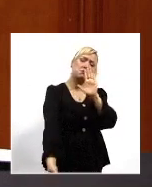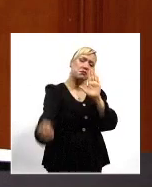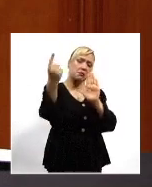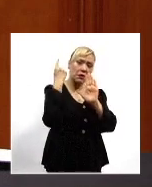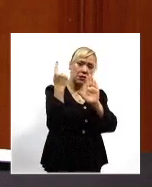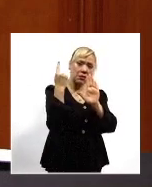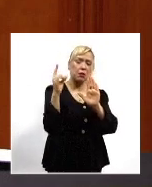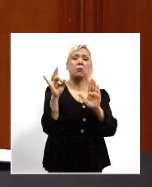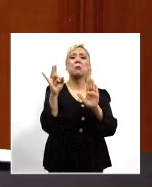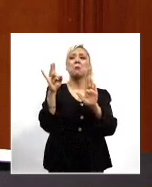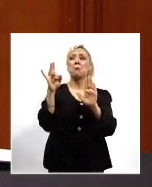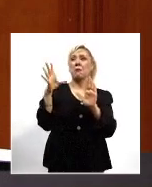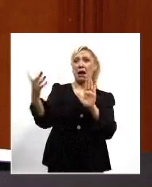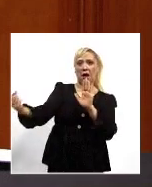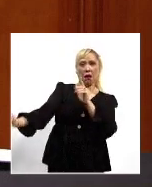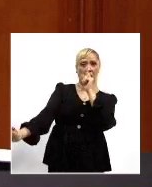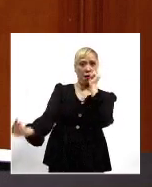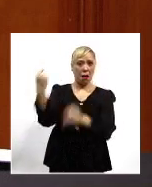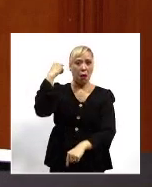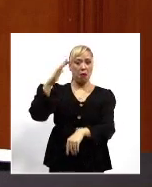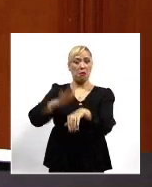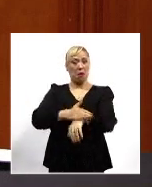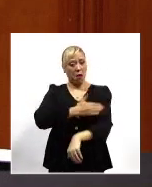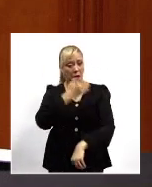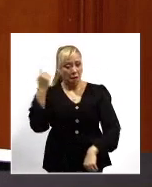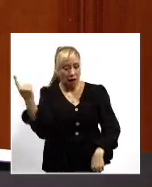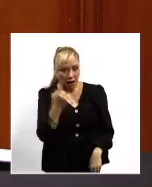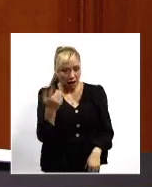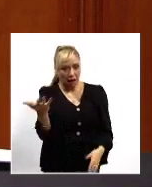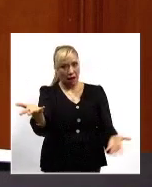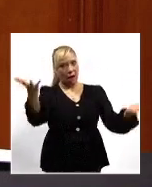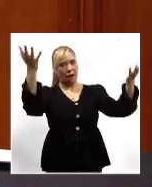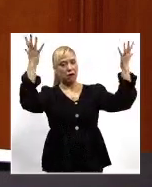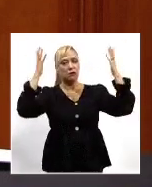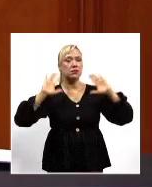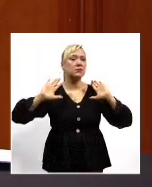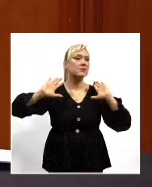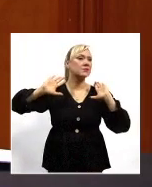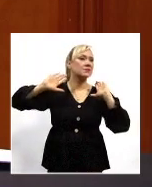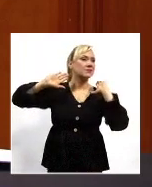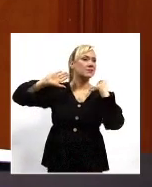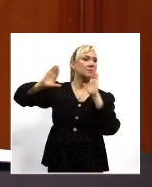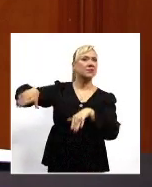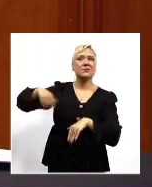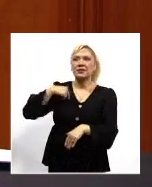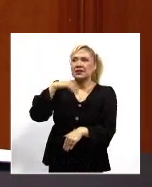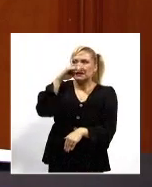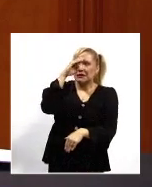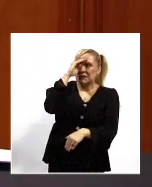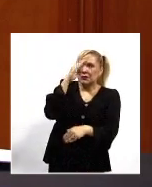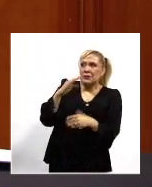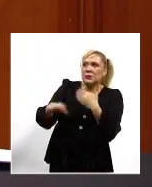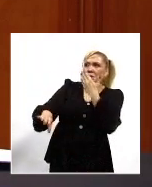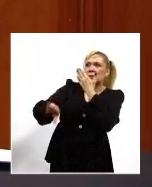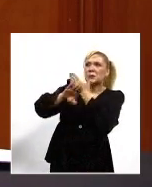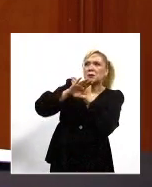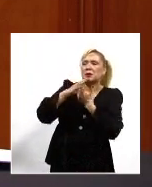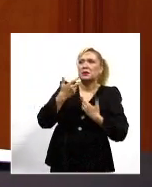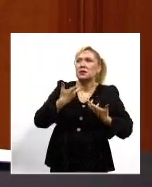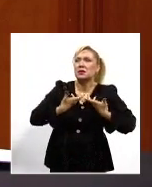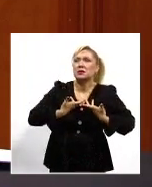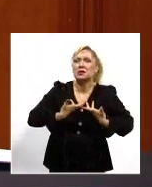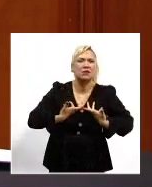labor jurisdiccional, lejos de desanimarnos, debe ser una invitación a